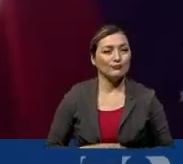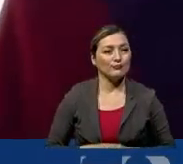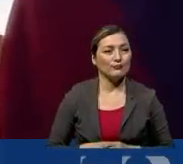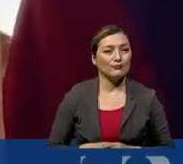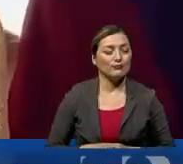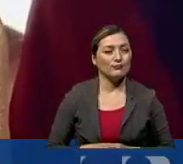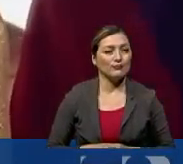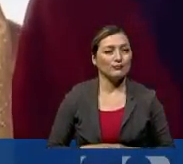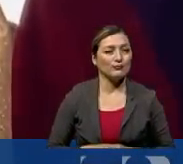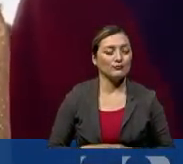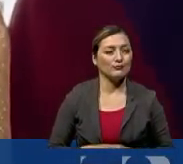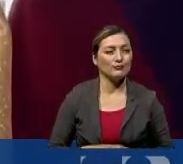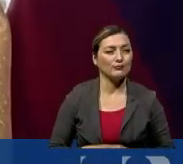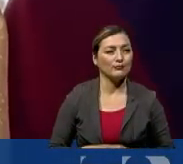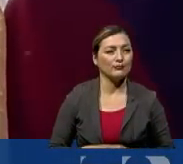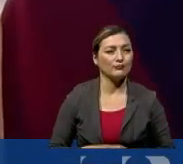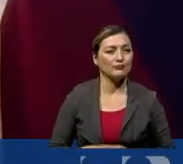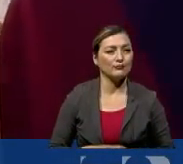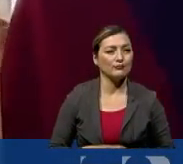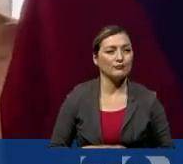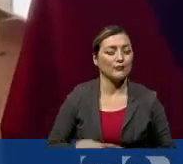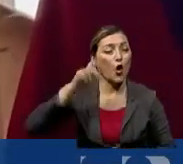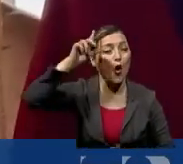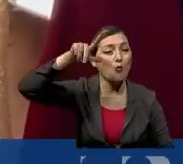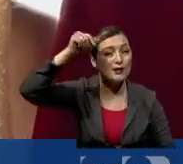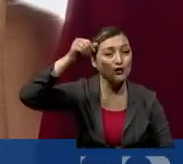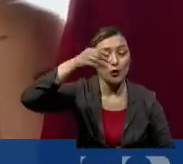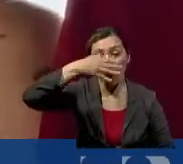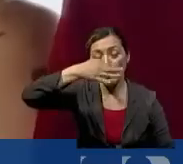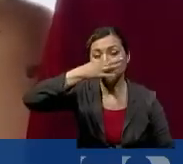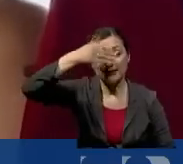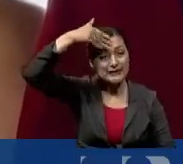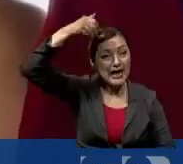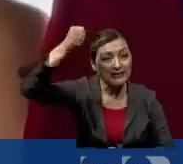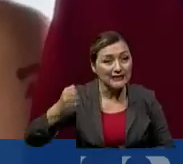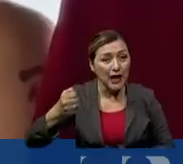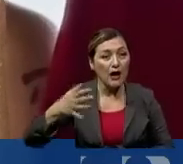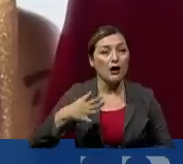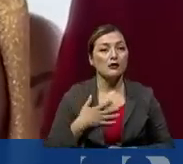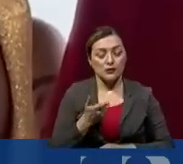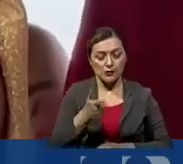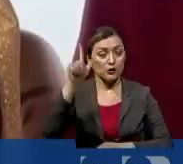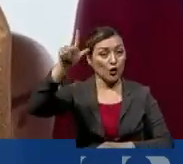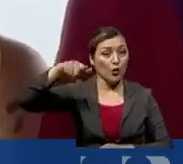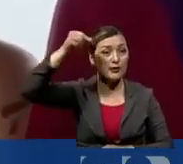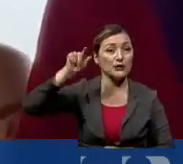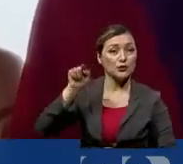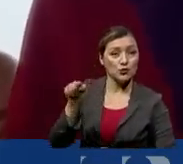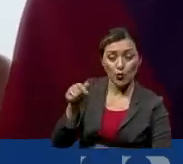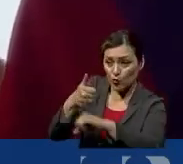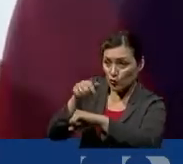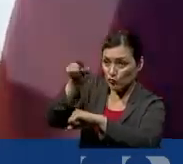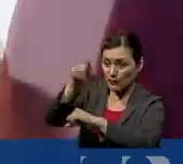compromiso como gobernación Sáchila y también con ustedes, autoridades, que